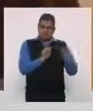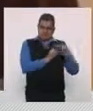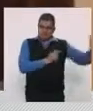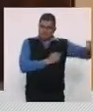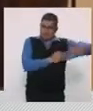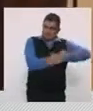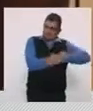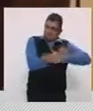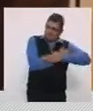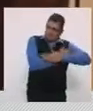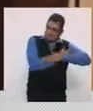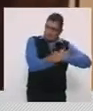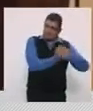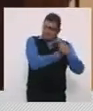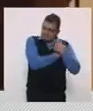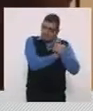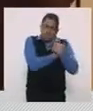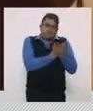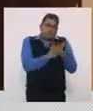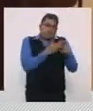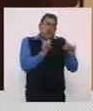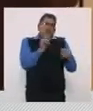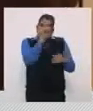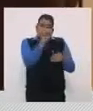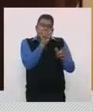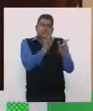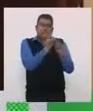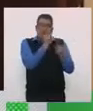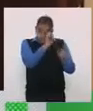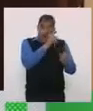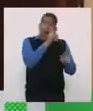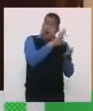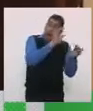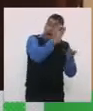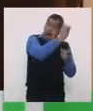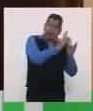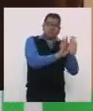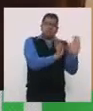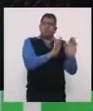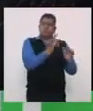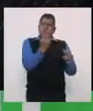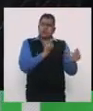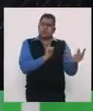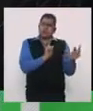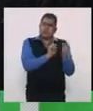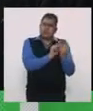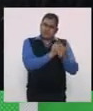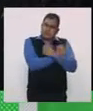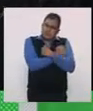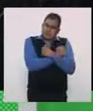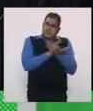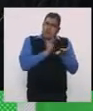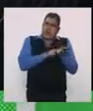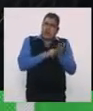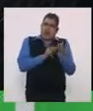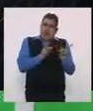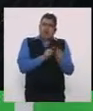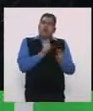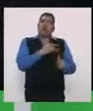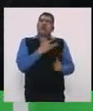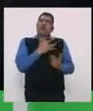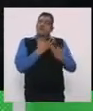oreja. Nadie necesita consejos en ese momento, lo que necesitan es sentirse validados en su dolor